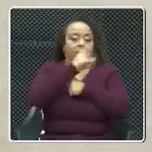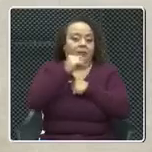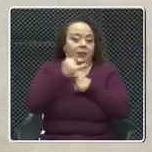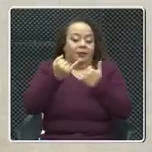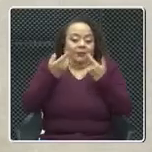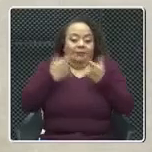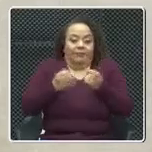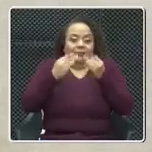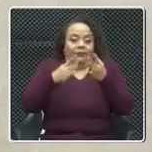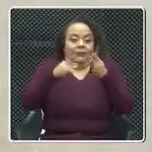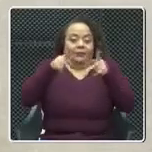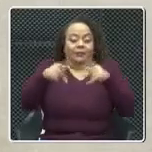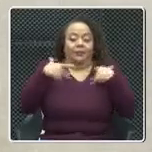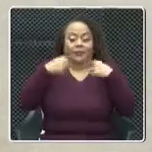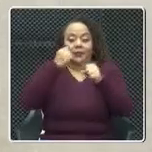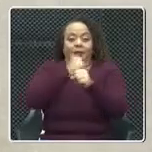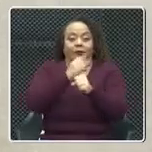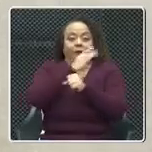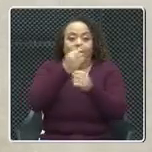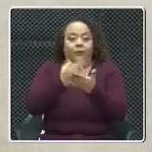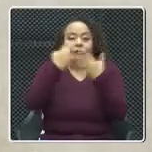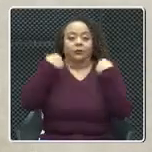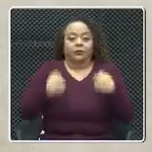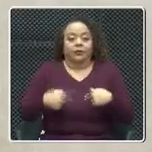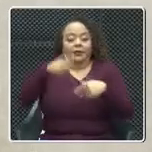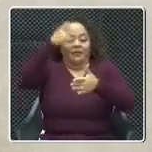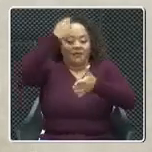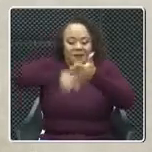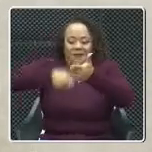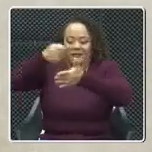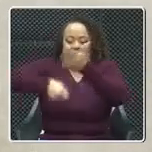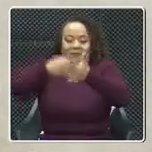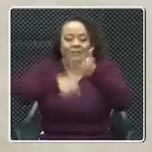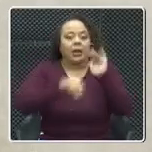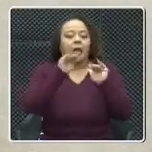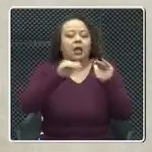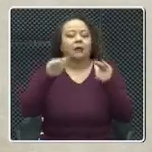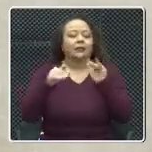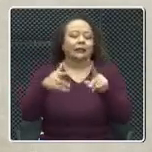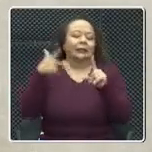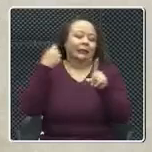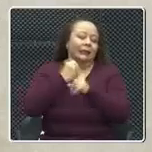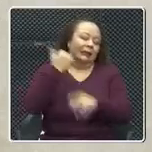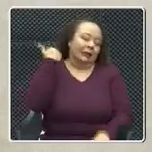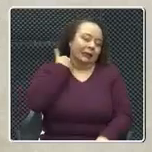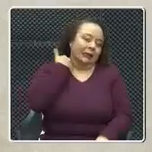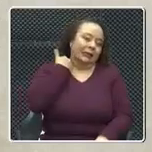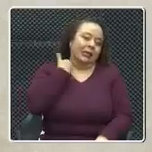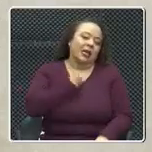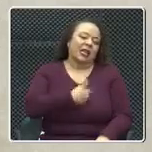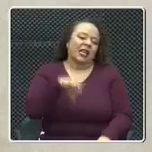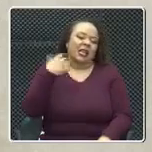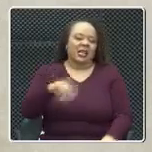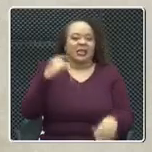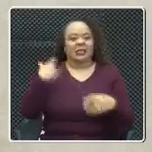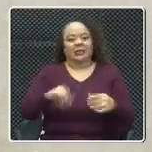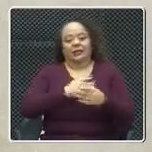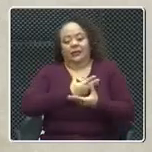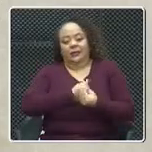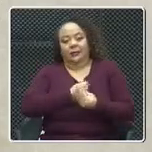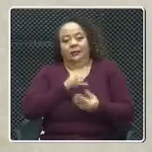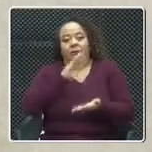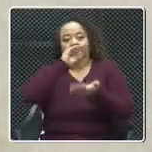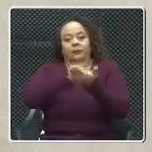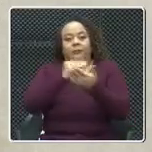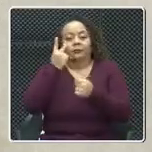¿verdad? La gente de salud ocupacional o de recursos humanos que tienen que firmar estos avisos de accidente, claro. De pronto, claro, hay un temor al poner,